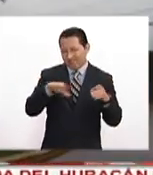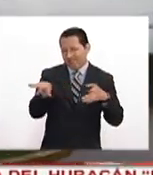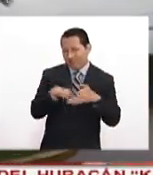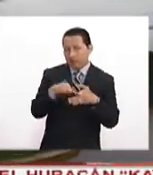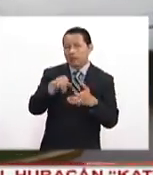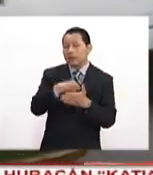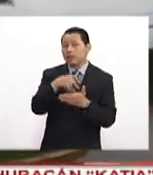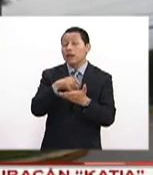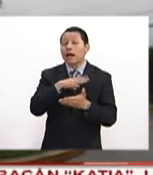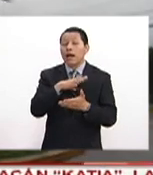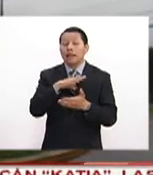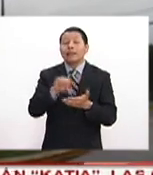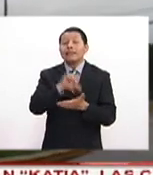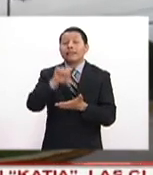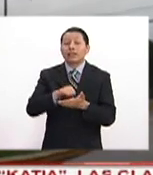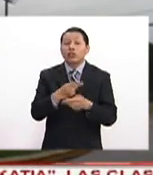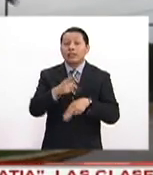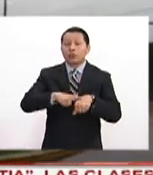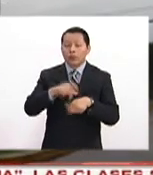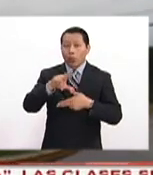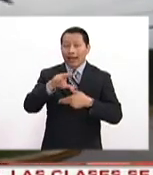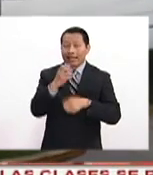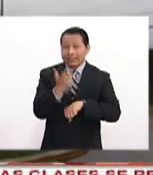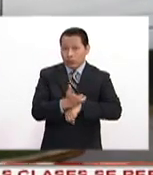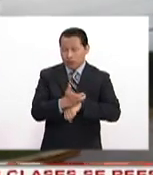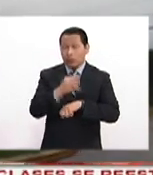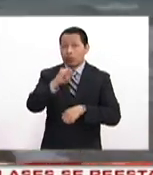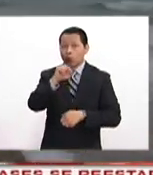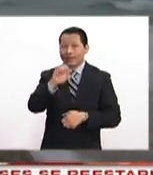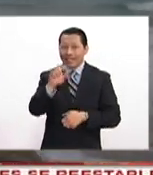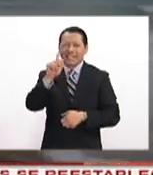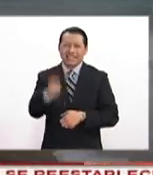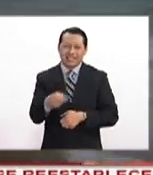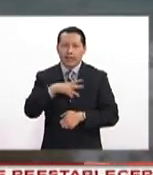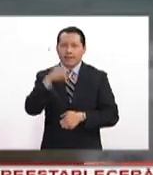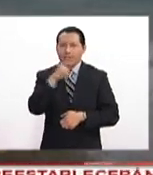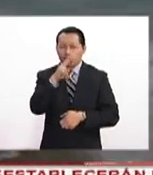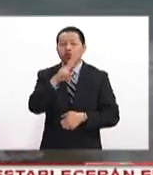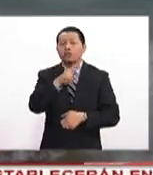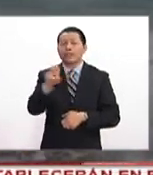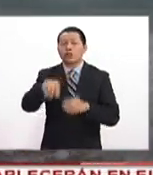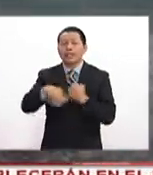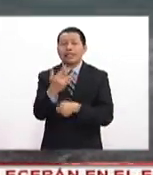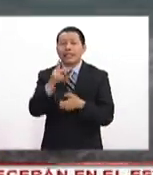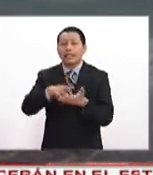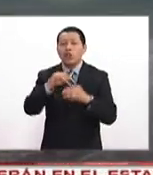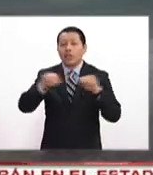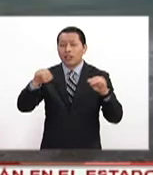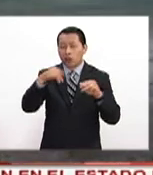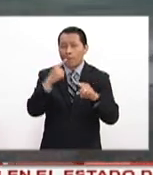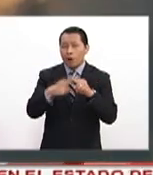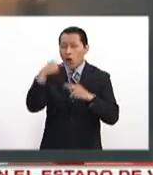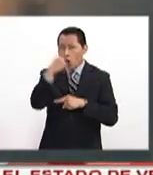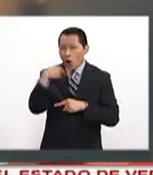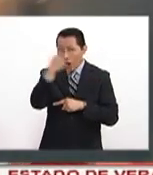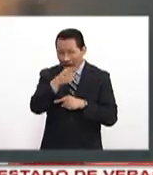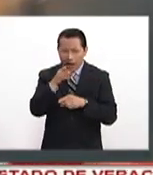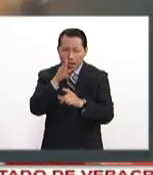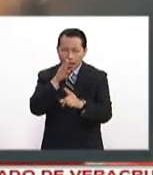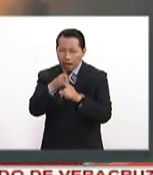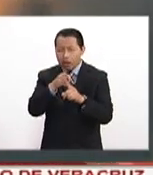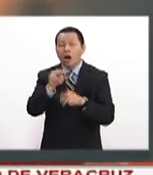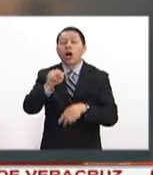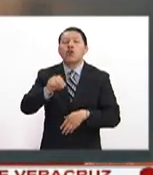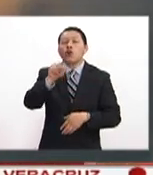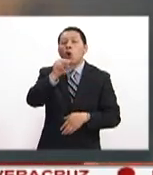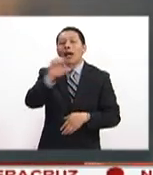con información del Centro Nacional de Huracanes de Estados Unidos, José se desplaza con vientos de hasta 215 kilómetros por hora con dirección al